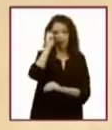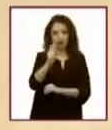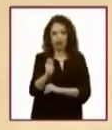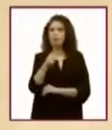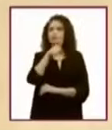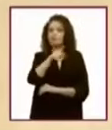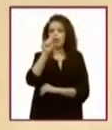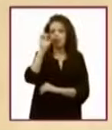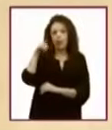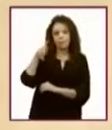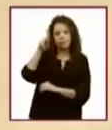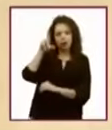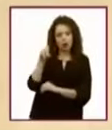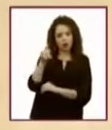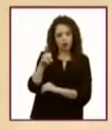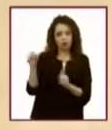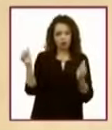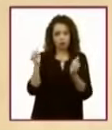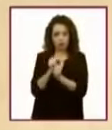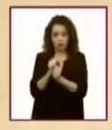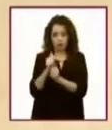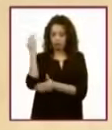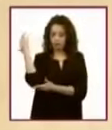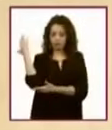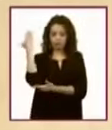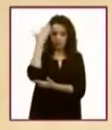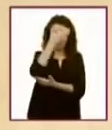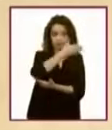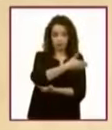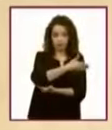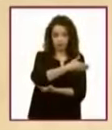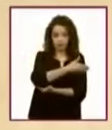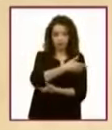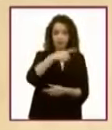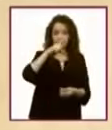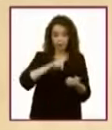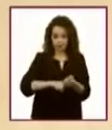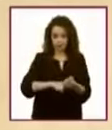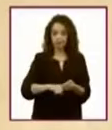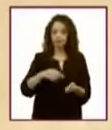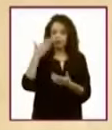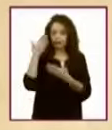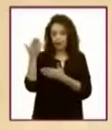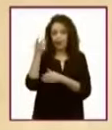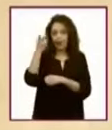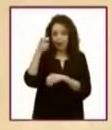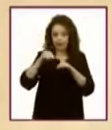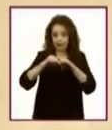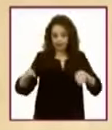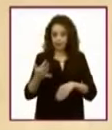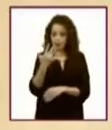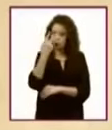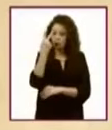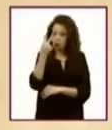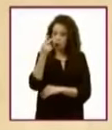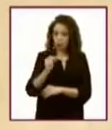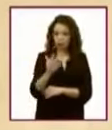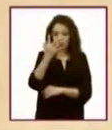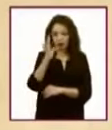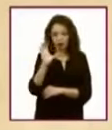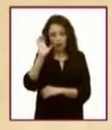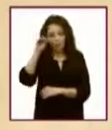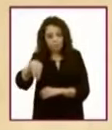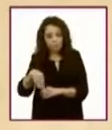longitud patrón del codo, cuya medida actual es de 52.5 centímetros, para que